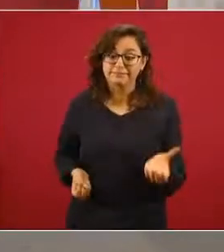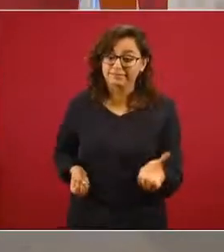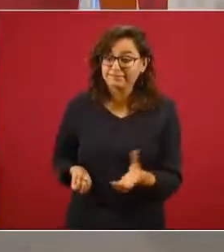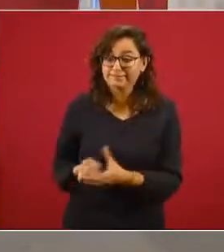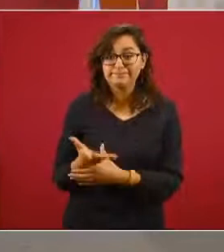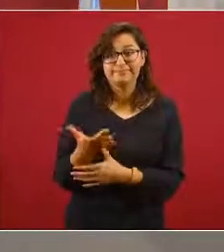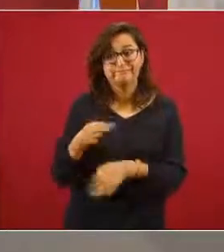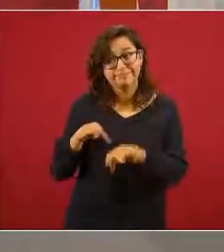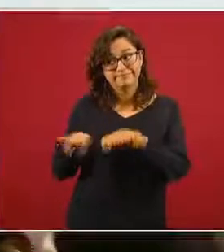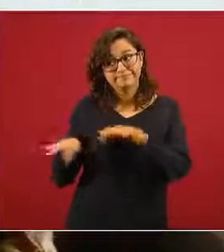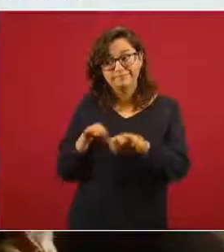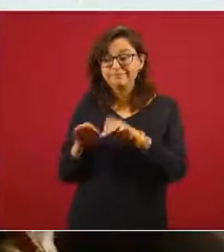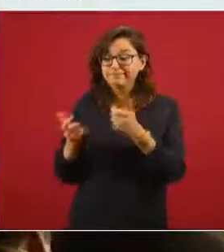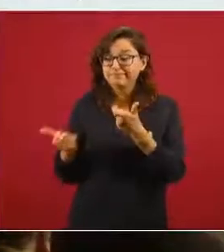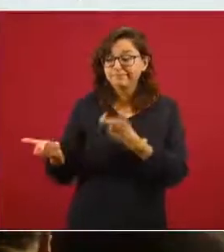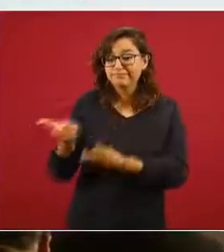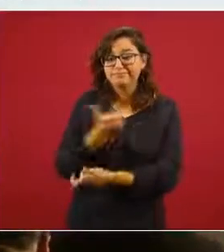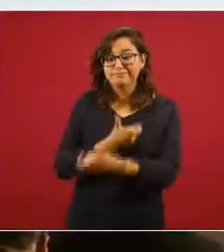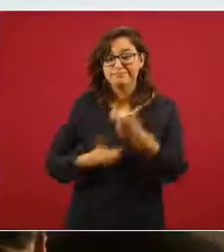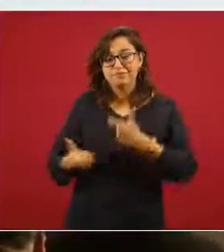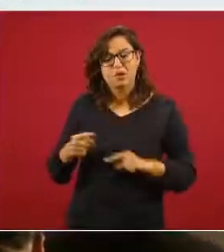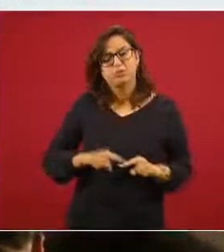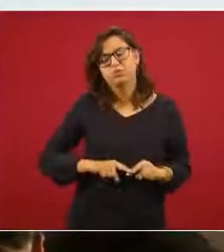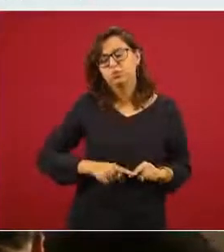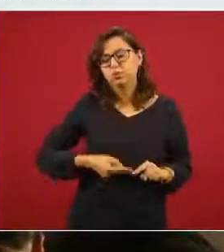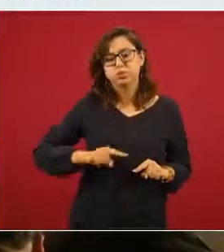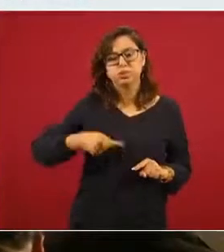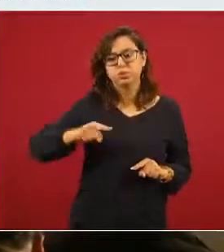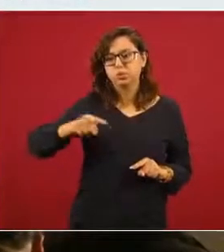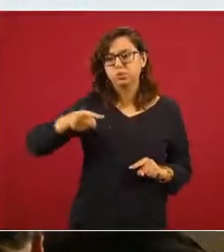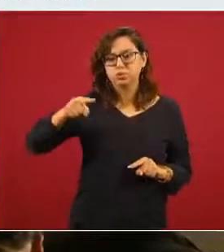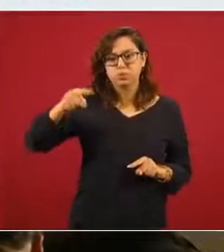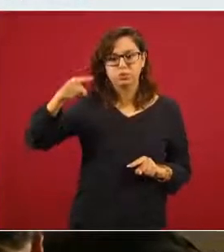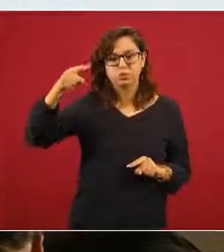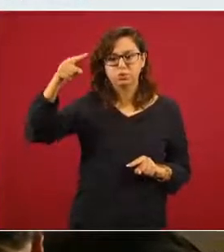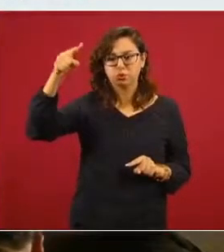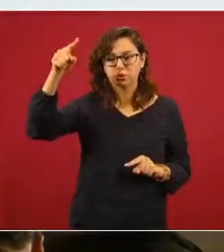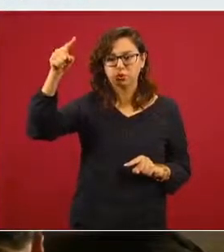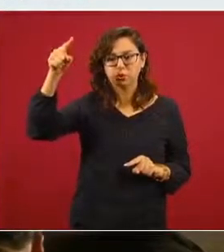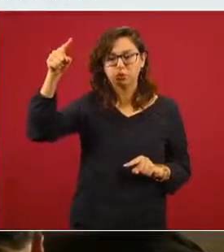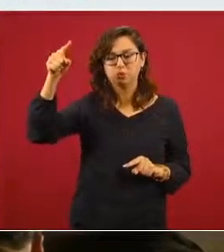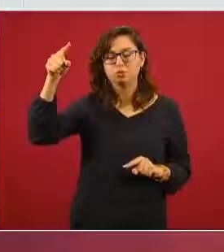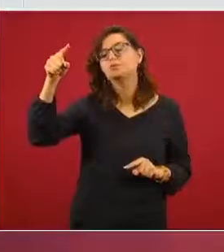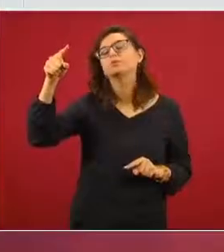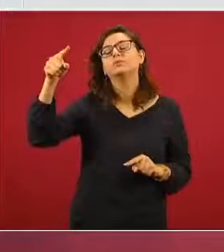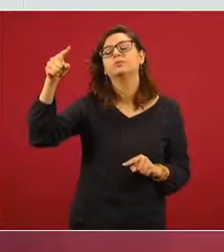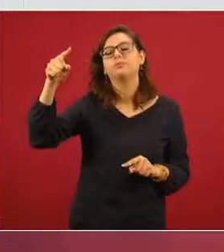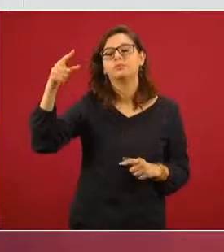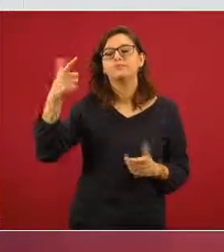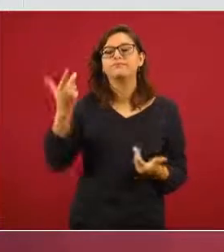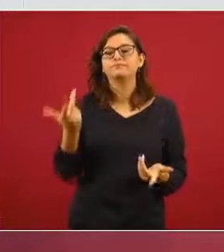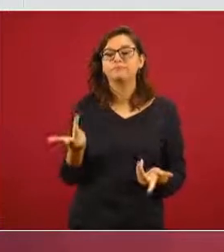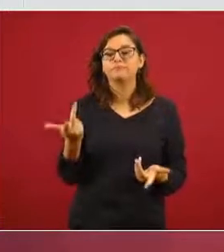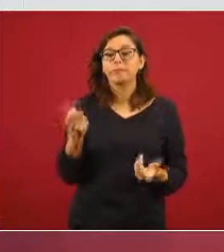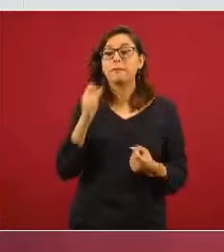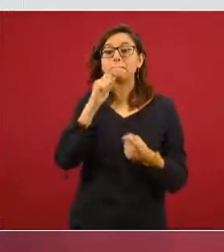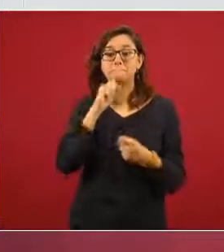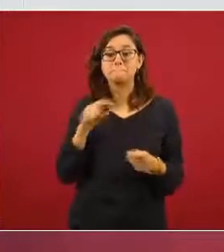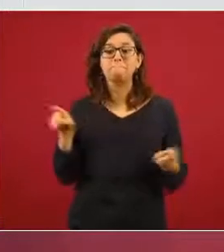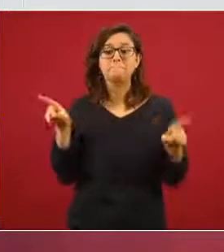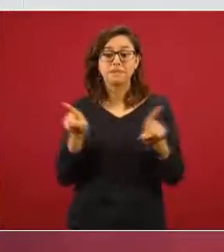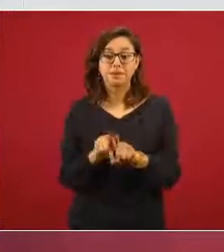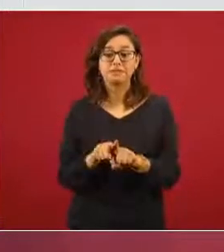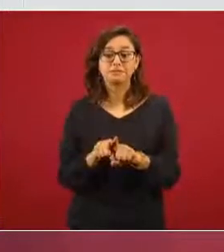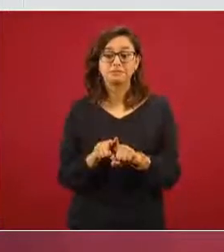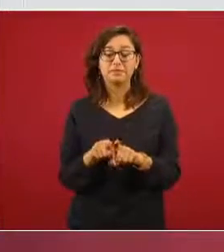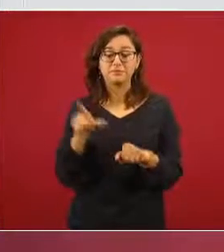impacto económico, eso tuvo una consecuencia de ascenso y también vino una reacción muy vigorosa de